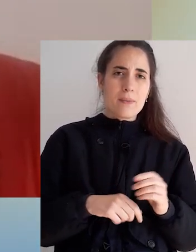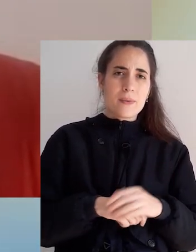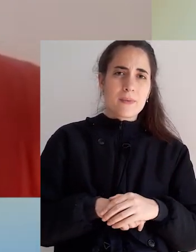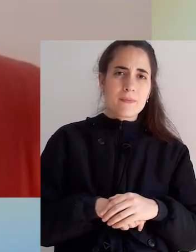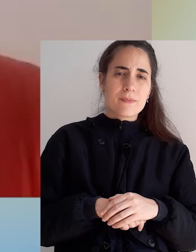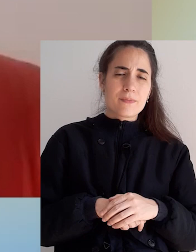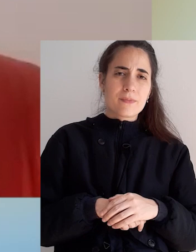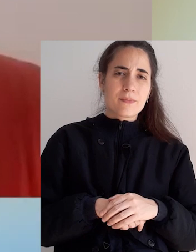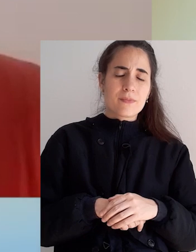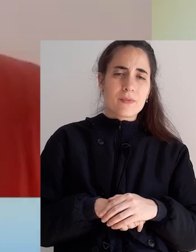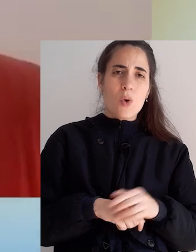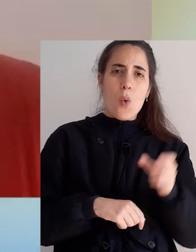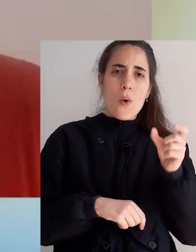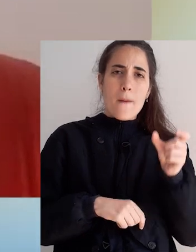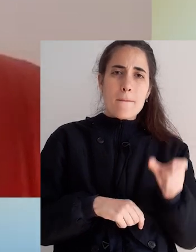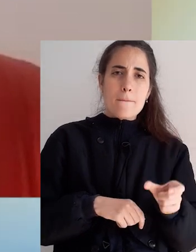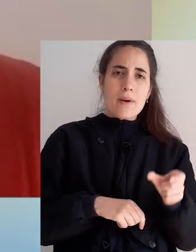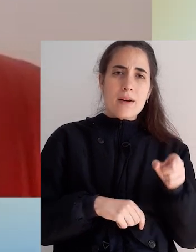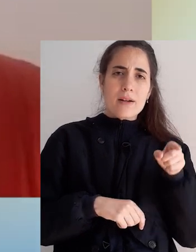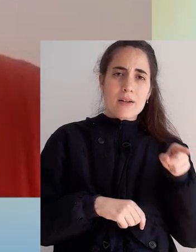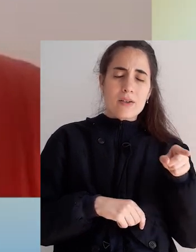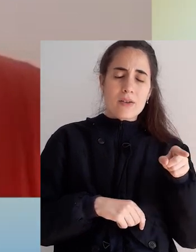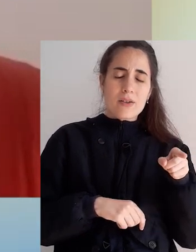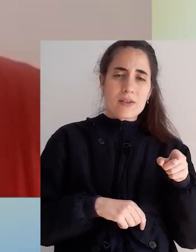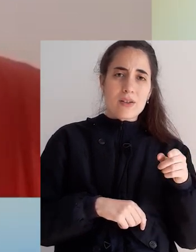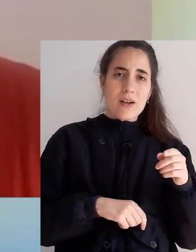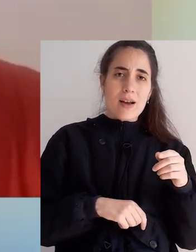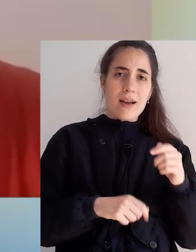Crea un nomenclador único de